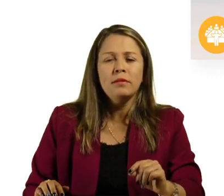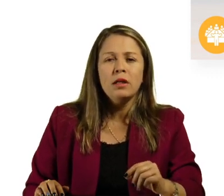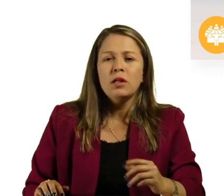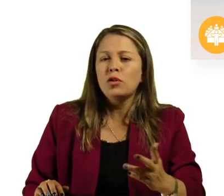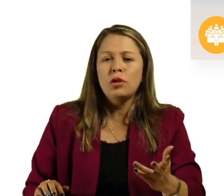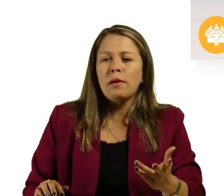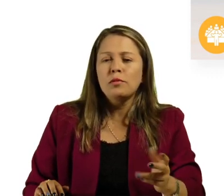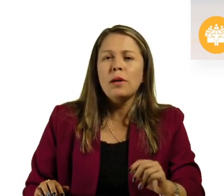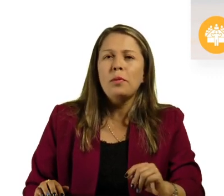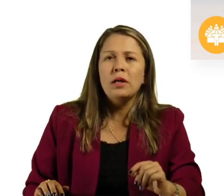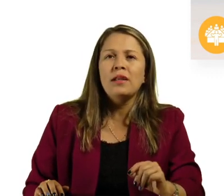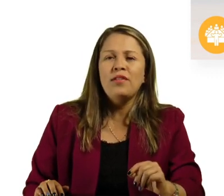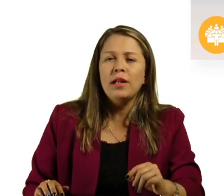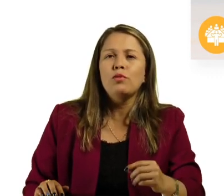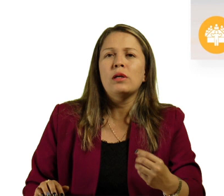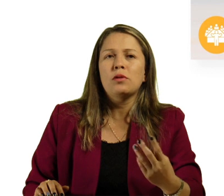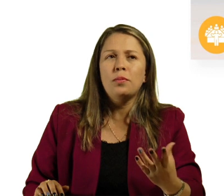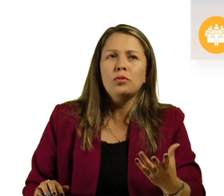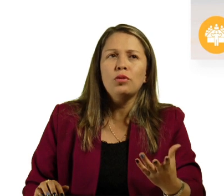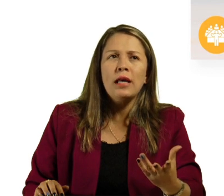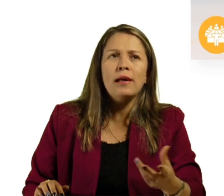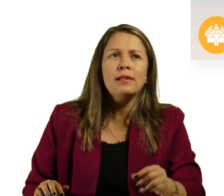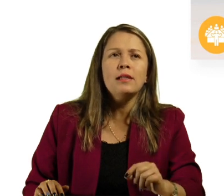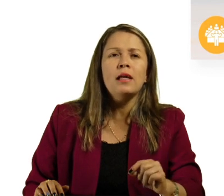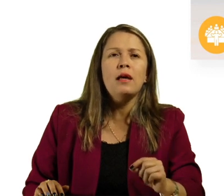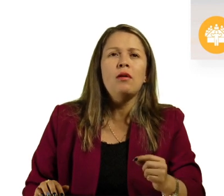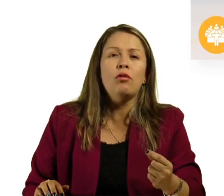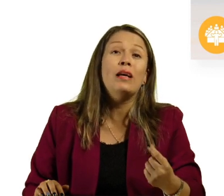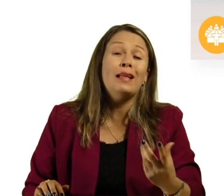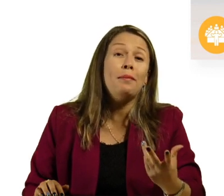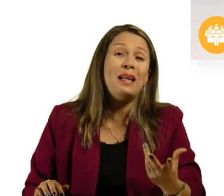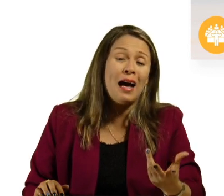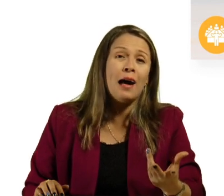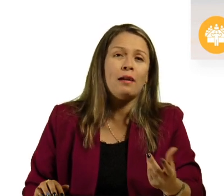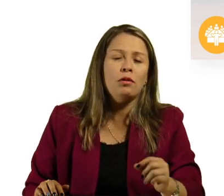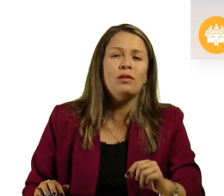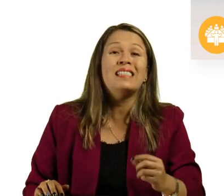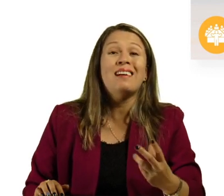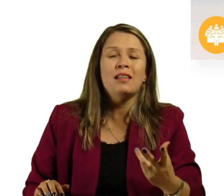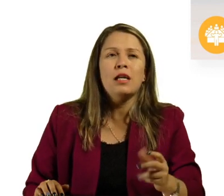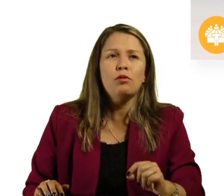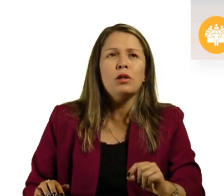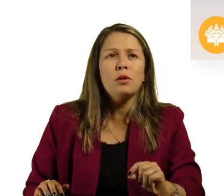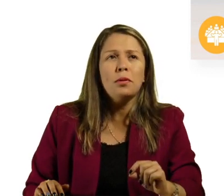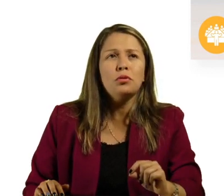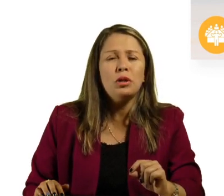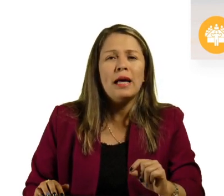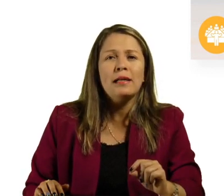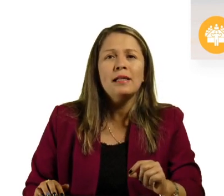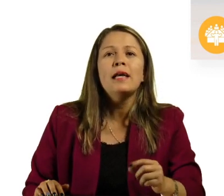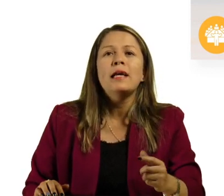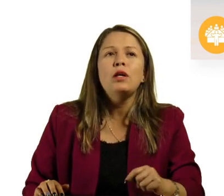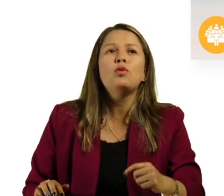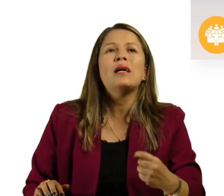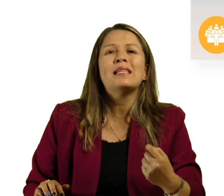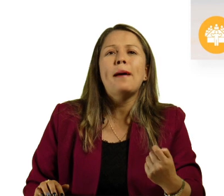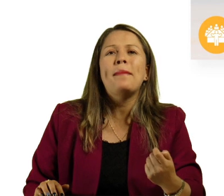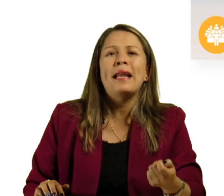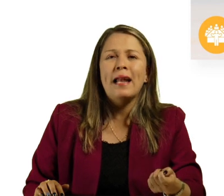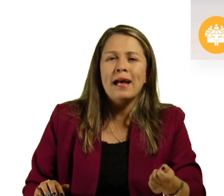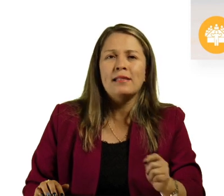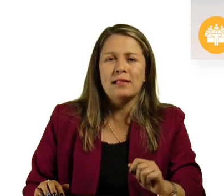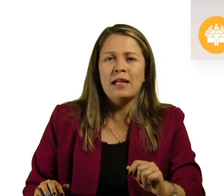empresa, donde vamos a poder definir unas oportunidades o determinar o establecer unas oportunidades y